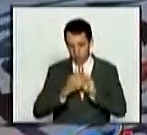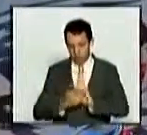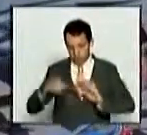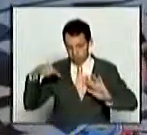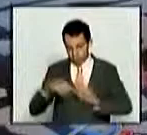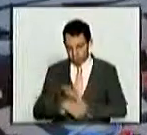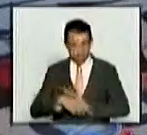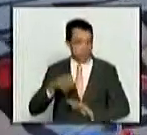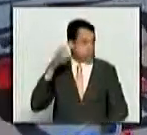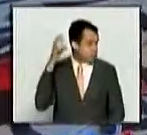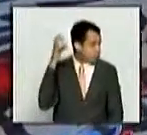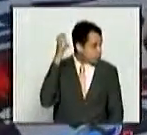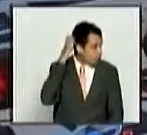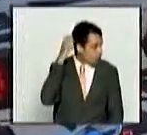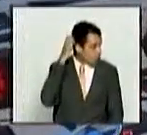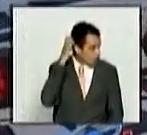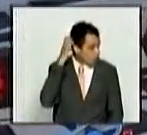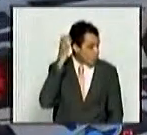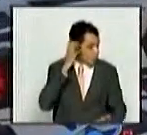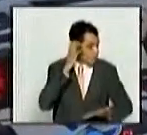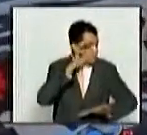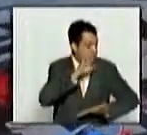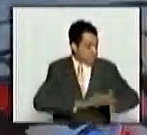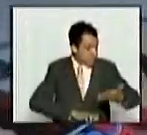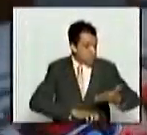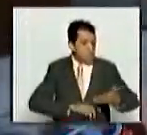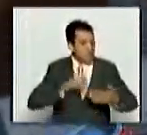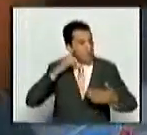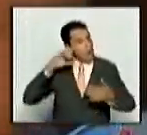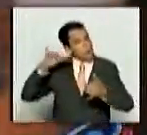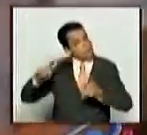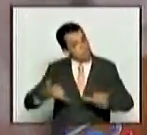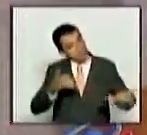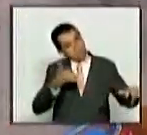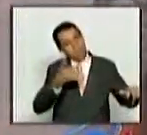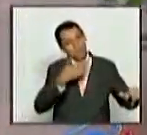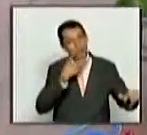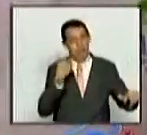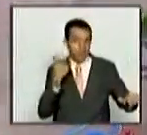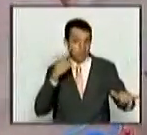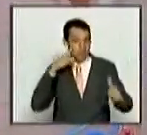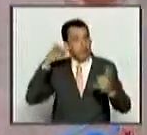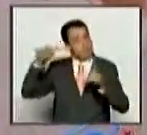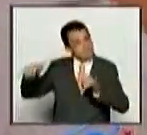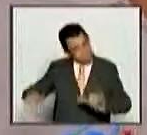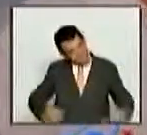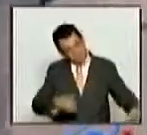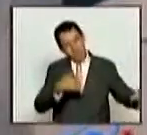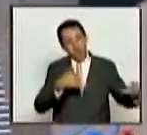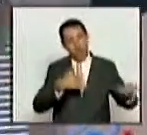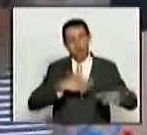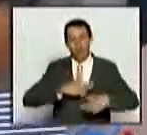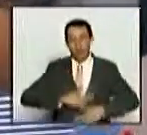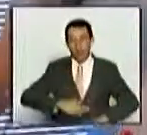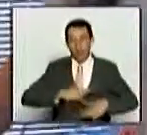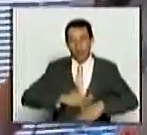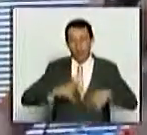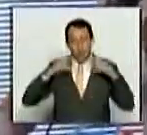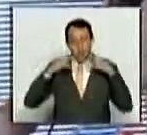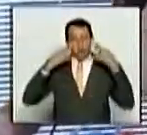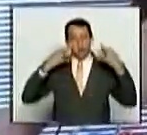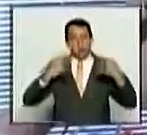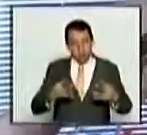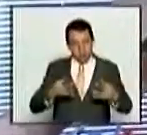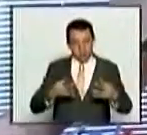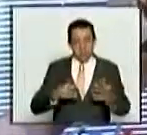que está allá, entonces lo vamos a dormir entre comillas, para que me entiendan, ¿cierto? Es una forma de explicarle a ustedes qué vamos a